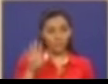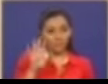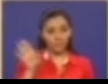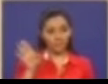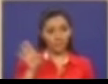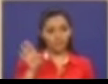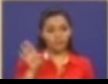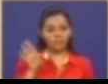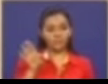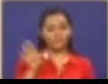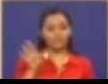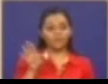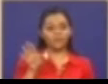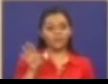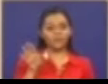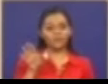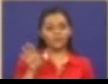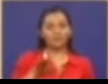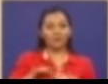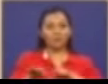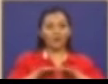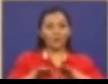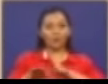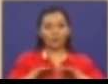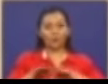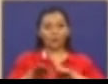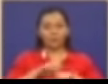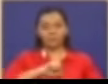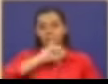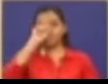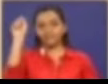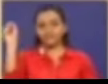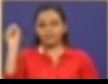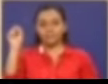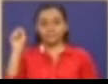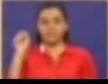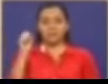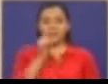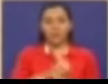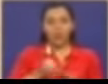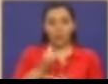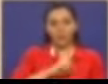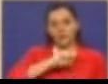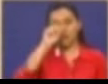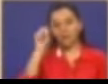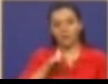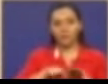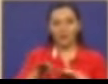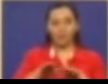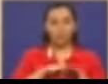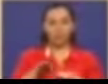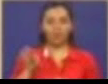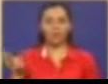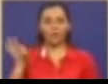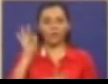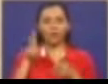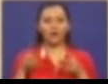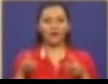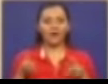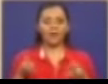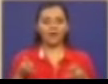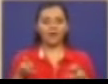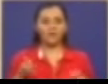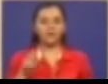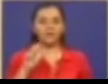pez azul. Imbabura ganó Ibarra con Don Cangrejo. No es el representante es Luis